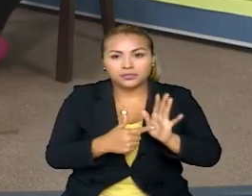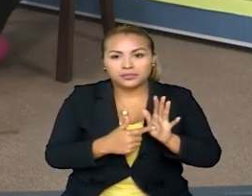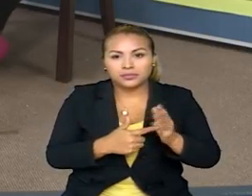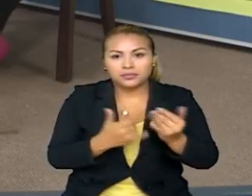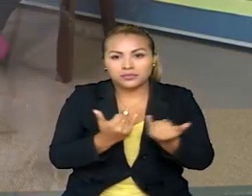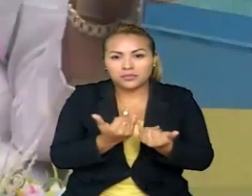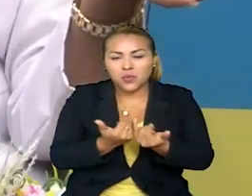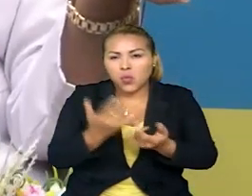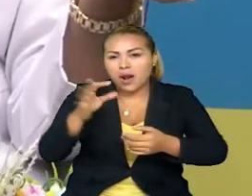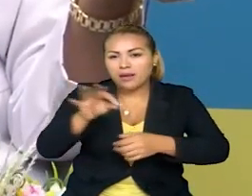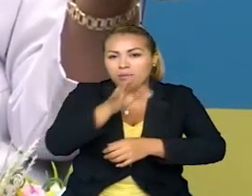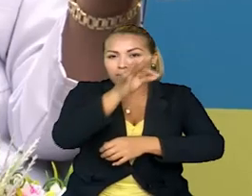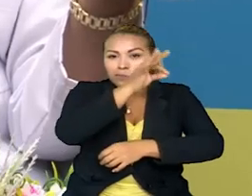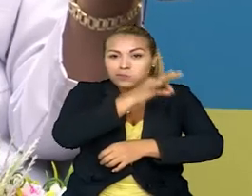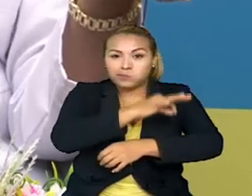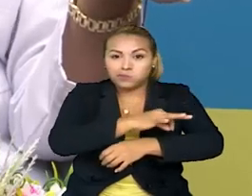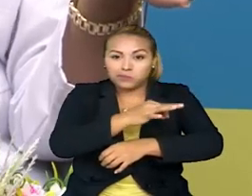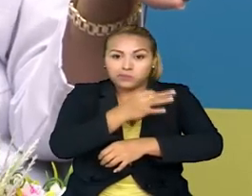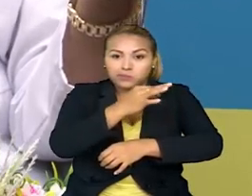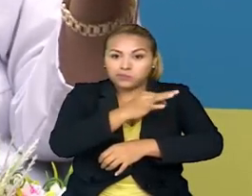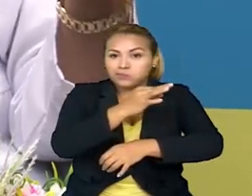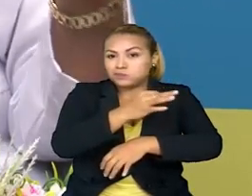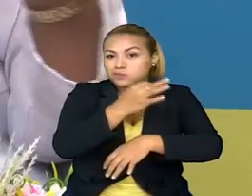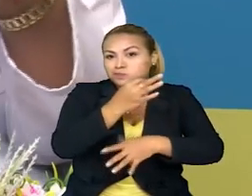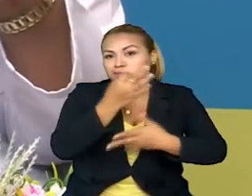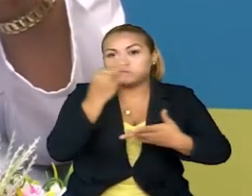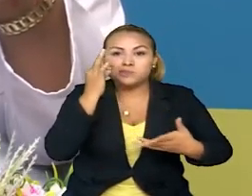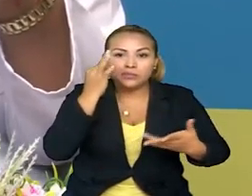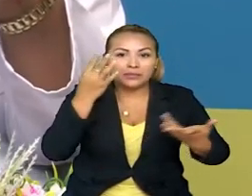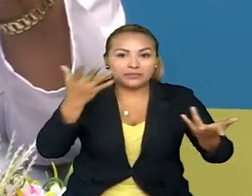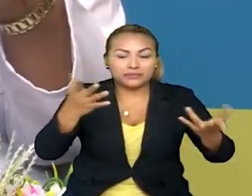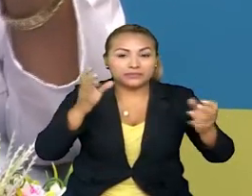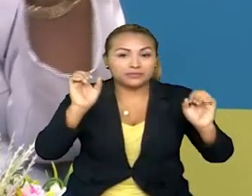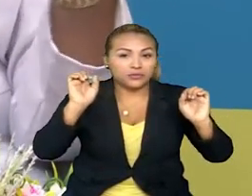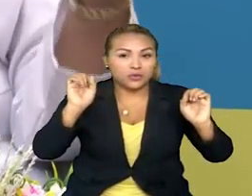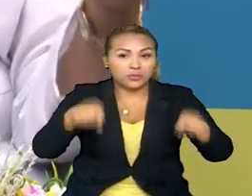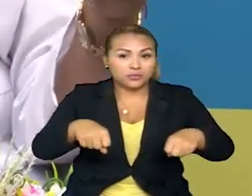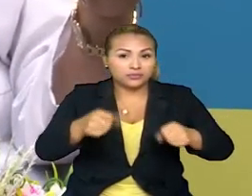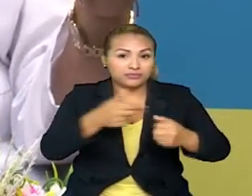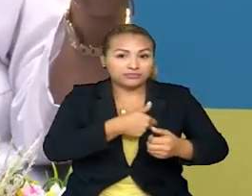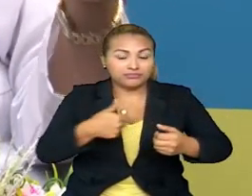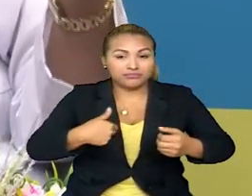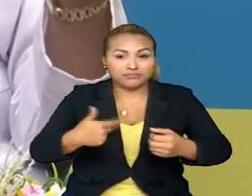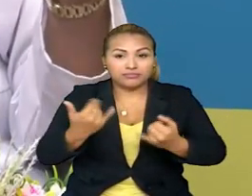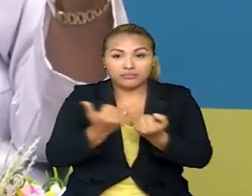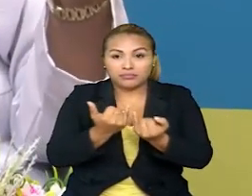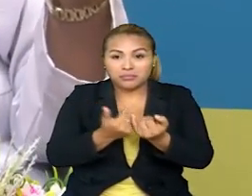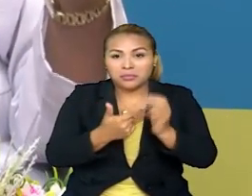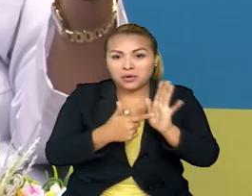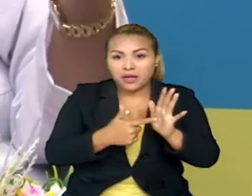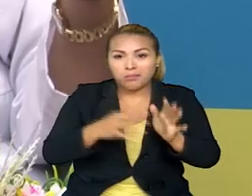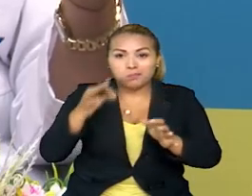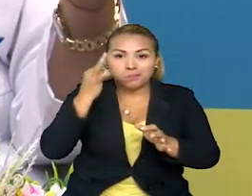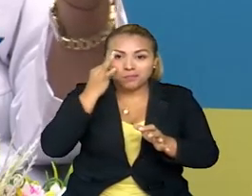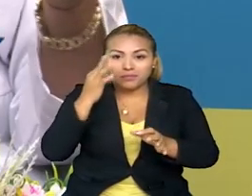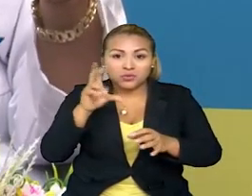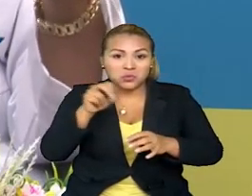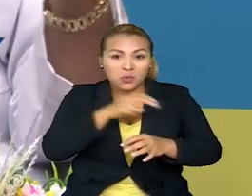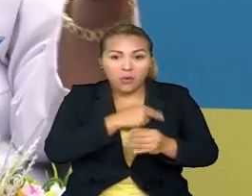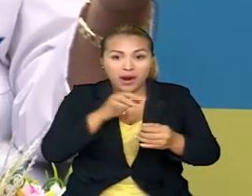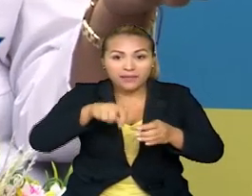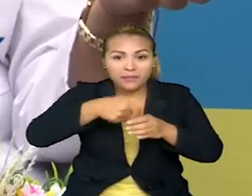avispa no hay miel nosotros los seres humanos sin el medio ambiente si una medio ambiente saludable